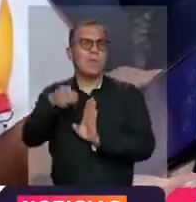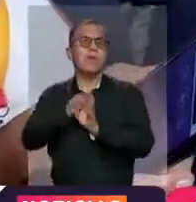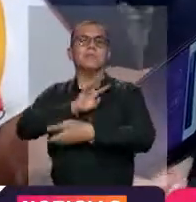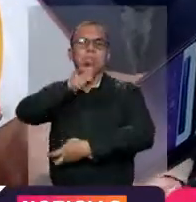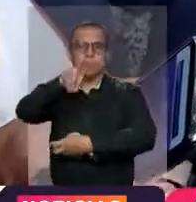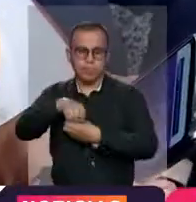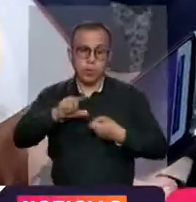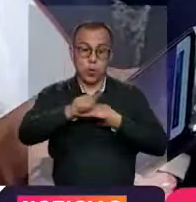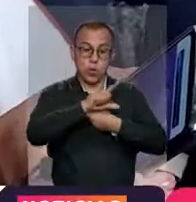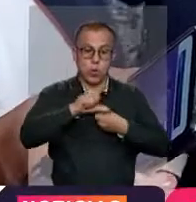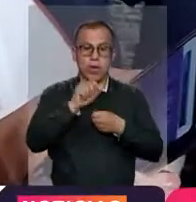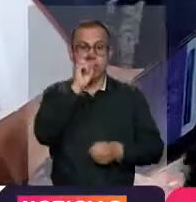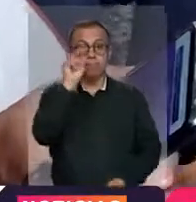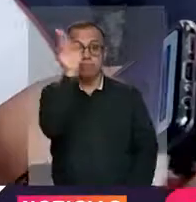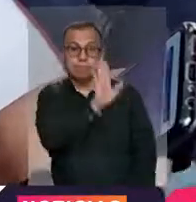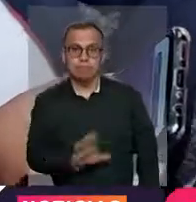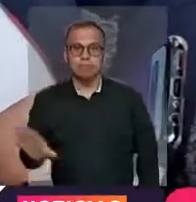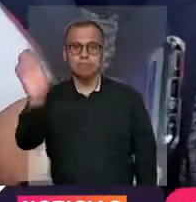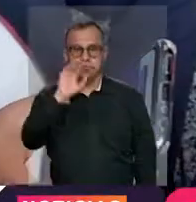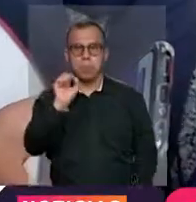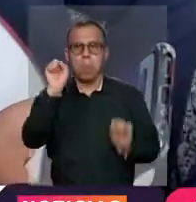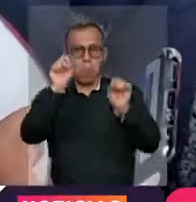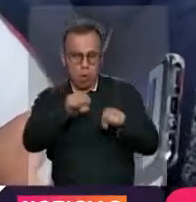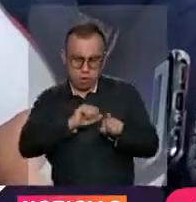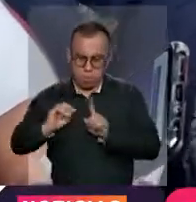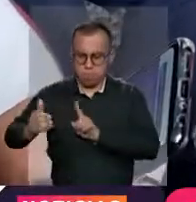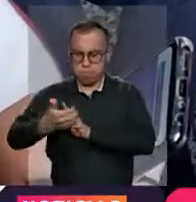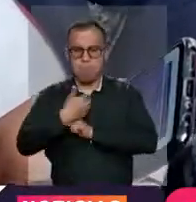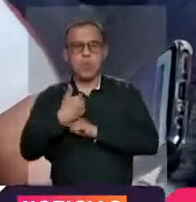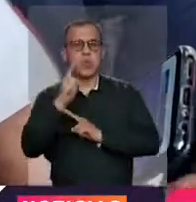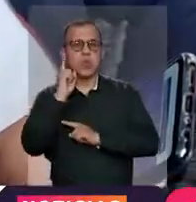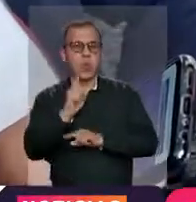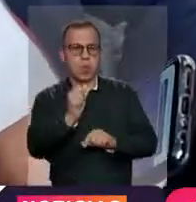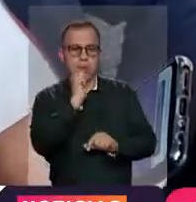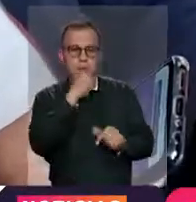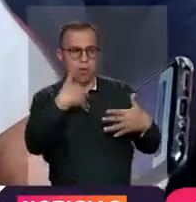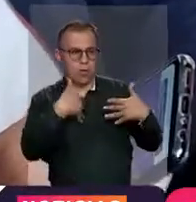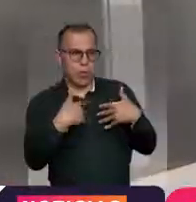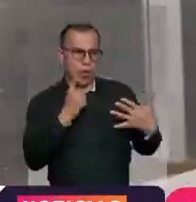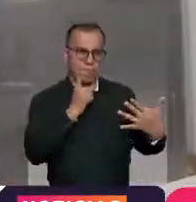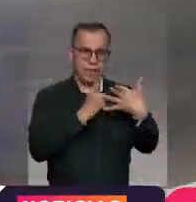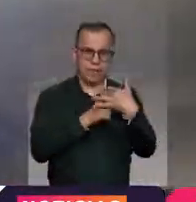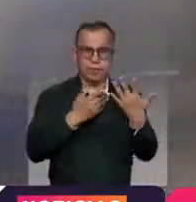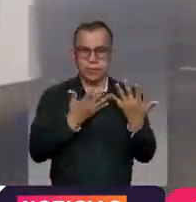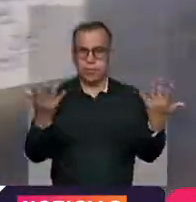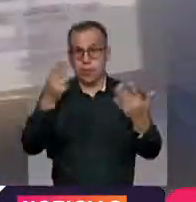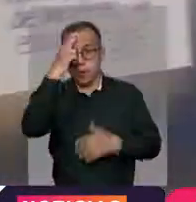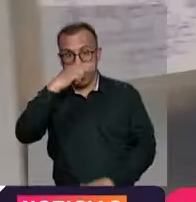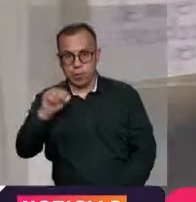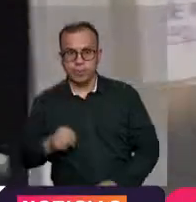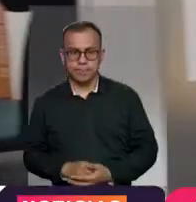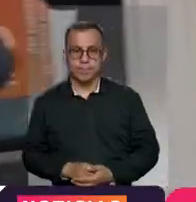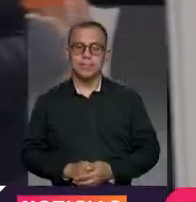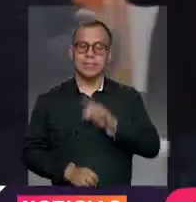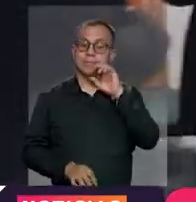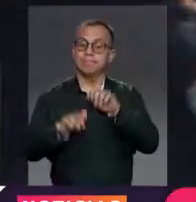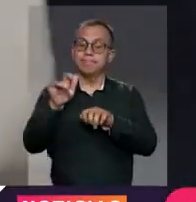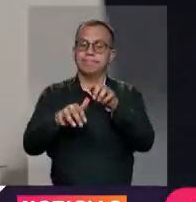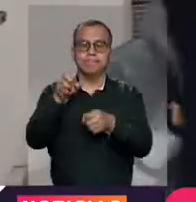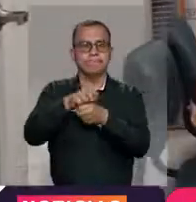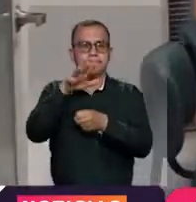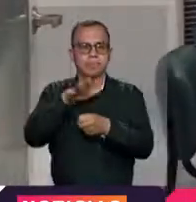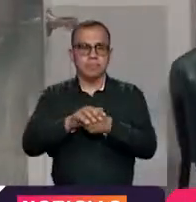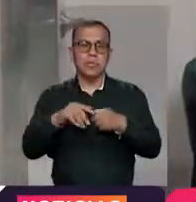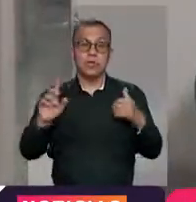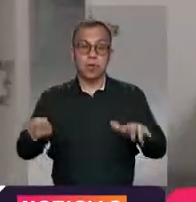instituciones locales y nacionales que las pueden proteger cuando han sido violentadas ustedes o sus hijos. La administración distrital opera esta ruta